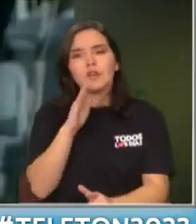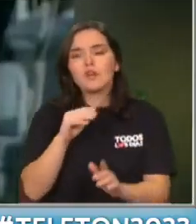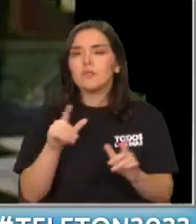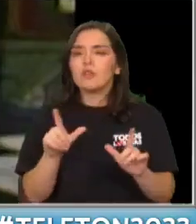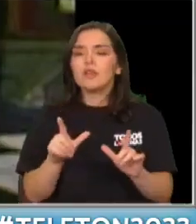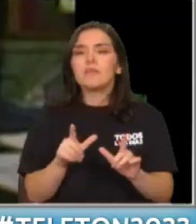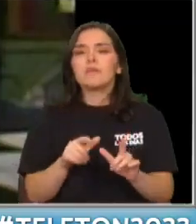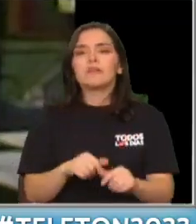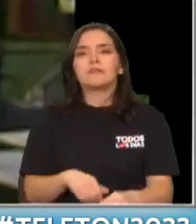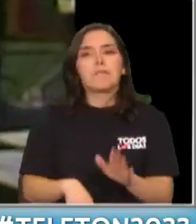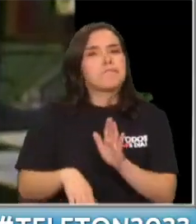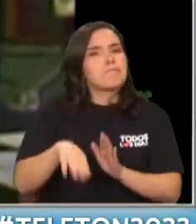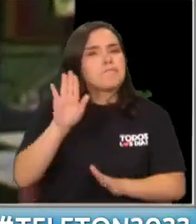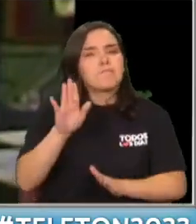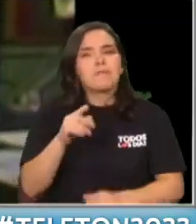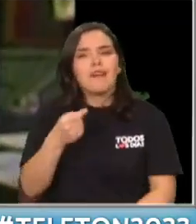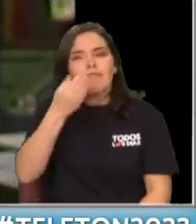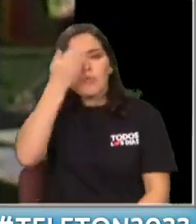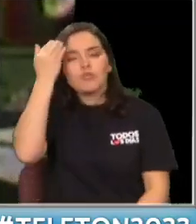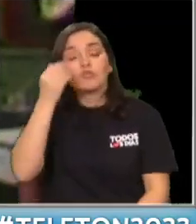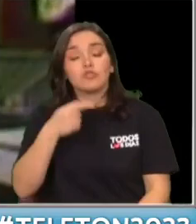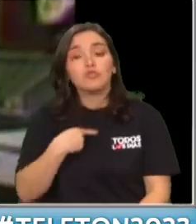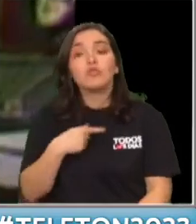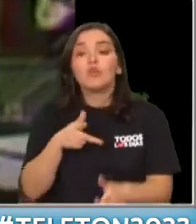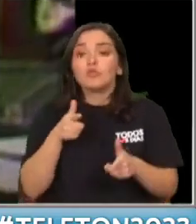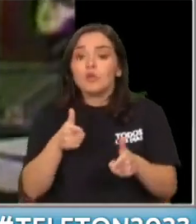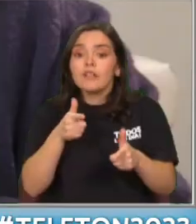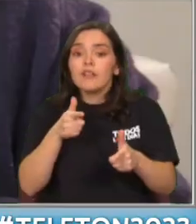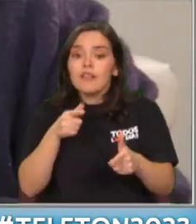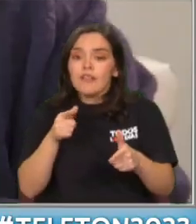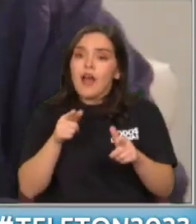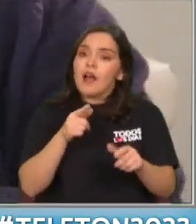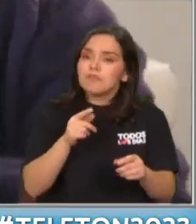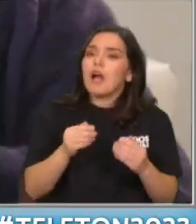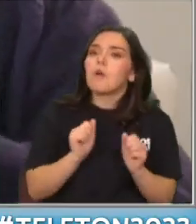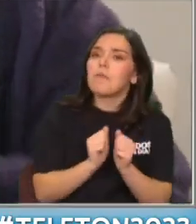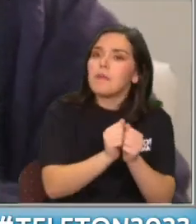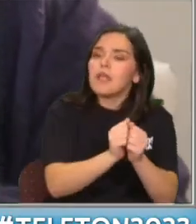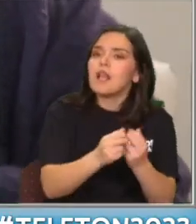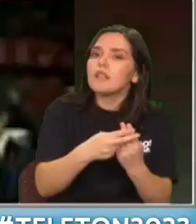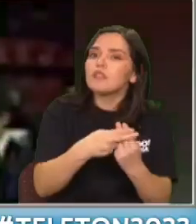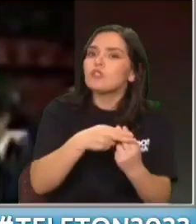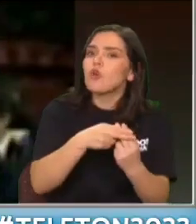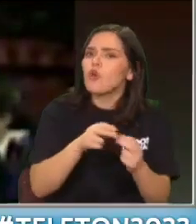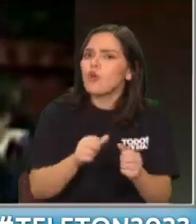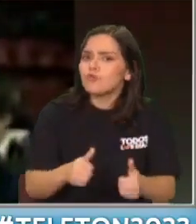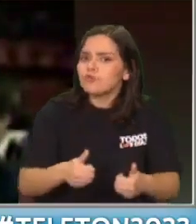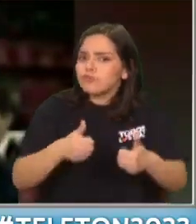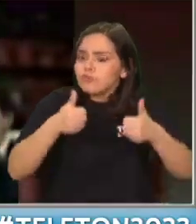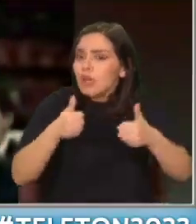rating. Y tuvimos la suerte de estar en la Teletón desde el comienzo con un éxito que no esperábamos.